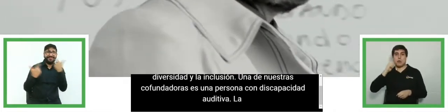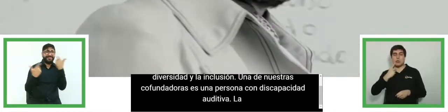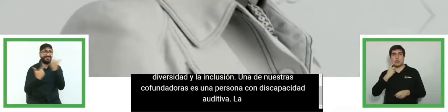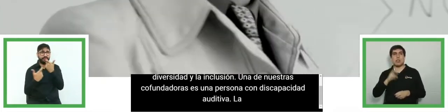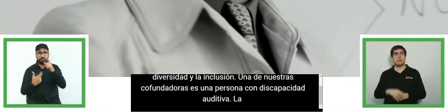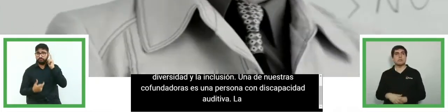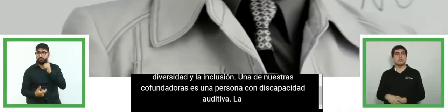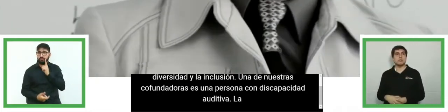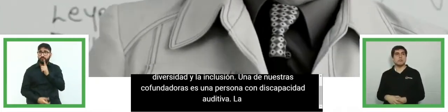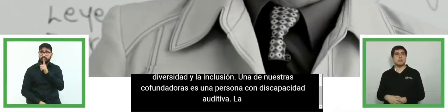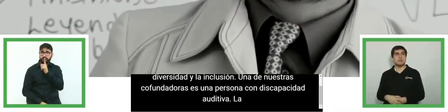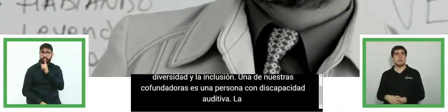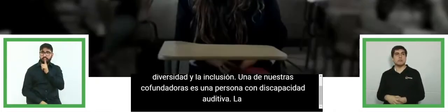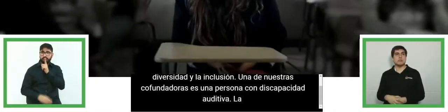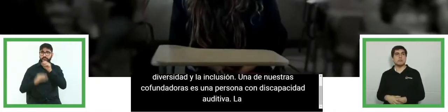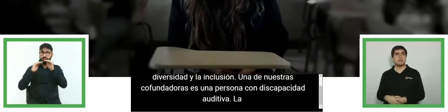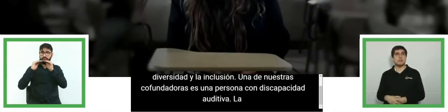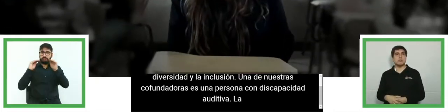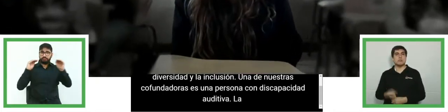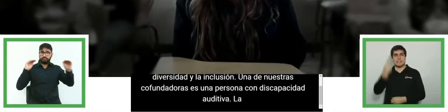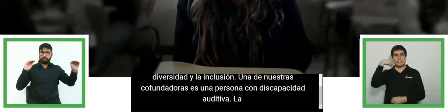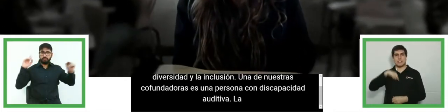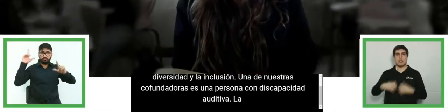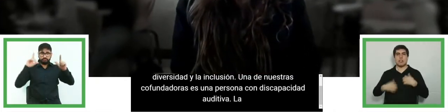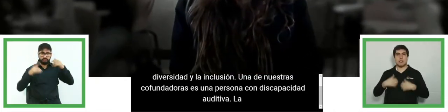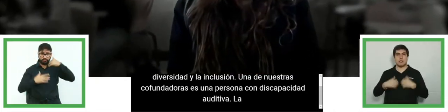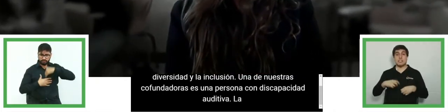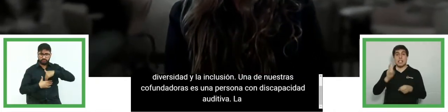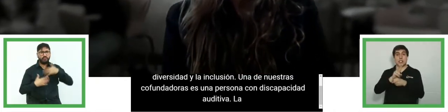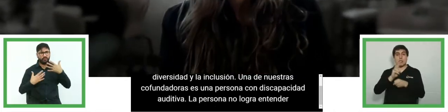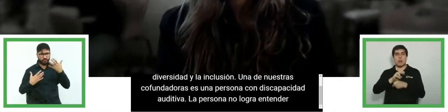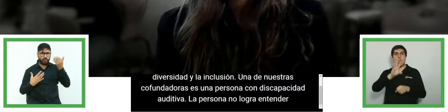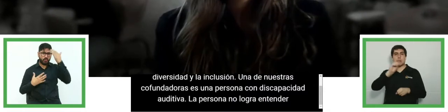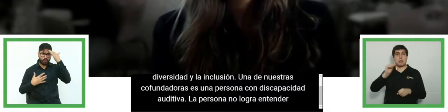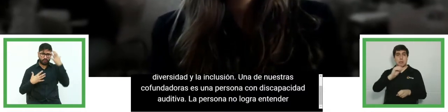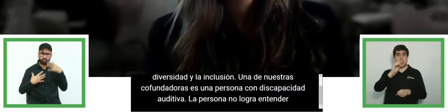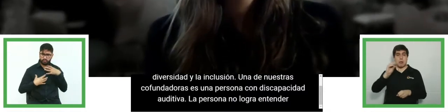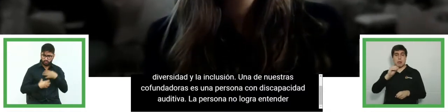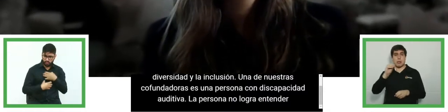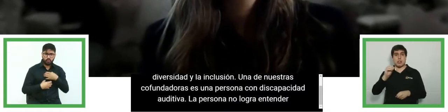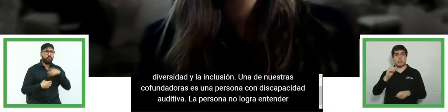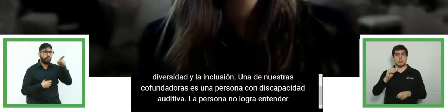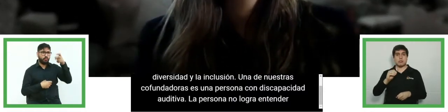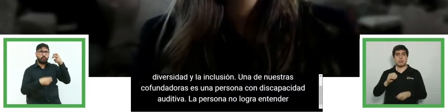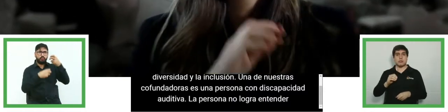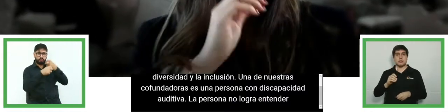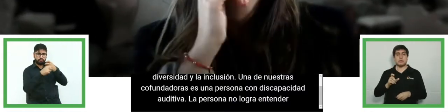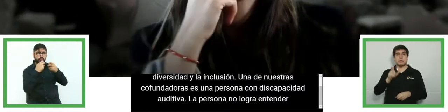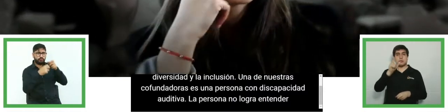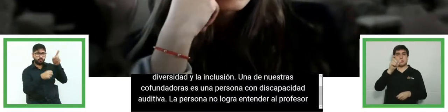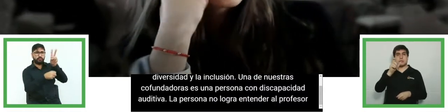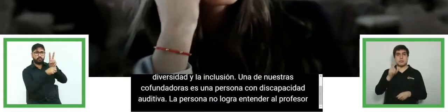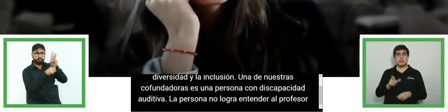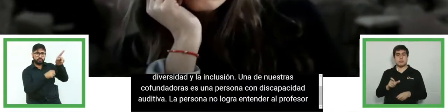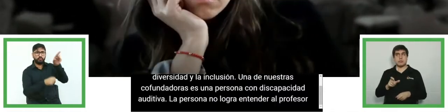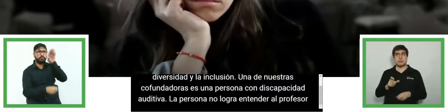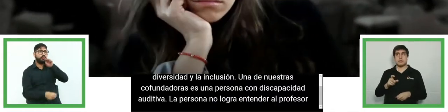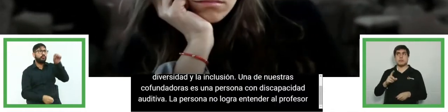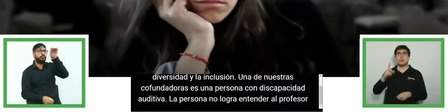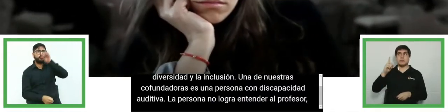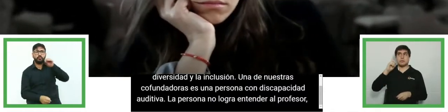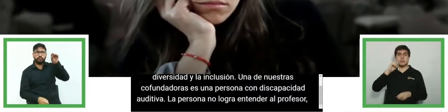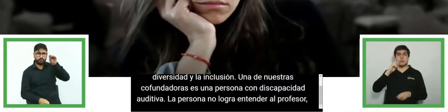sensación de mucha frustración. Y mientras el profesor sigue hablando durante la clase, esta persona se enfoca en cámara lenta y en primera